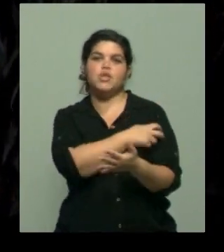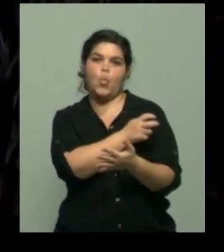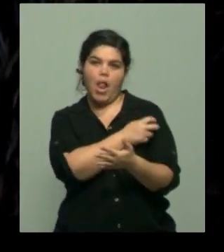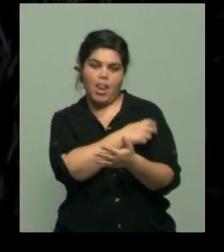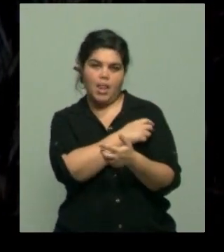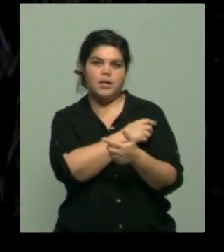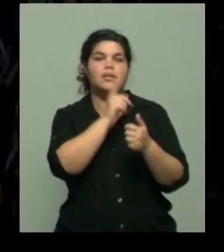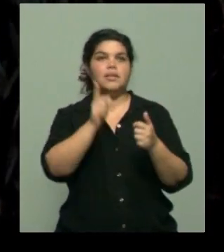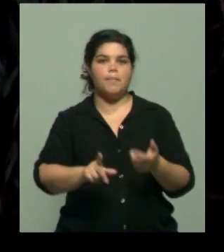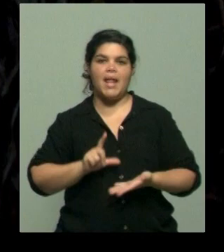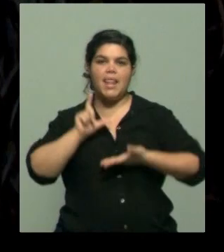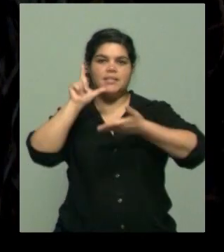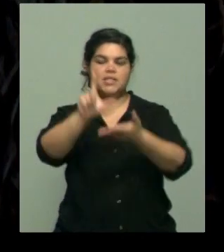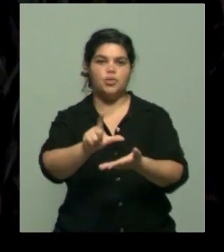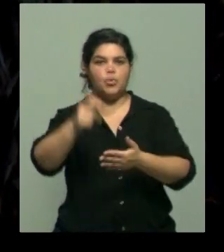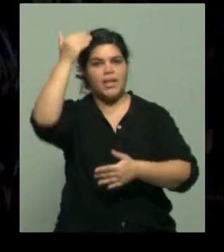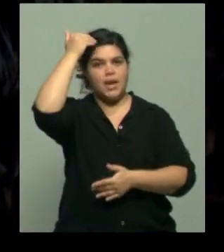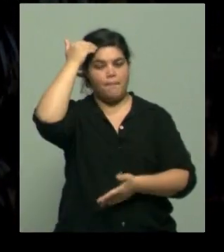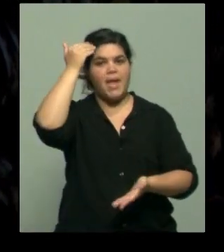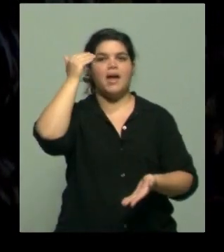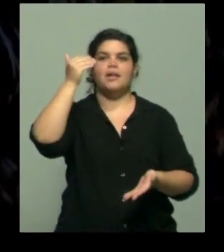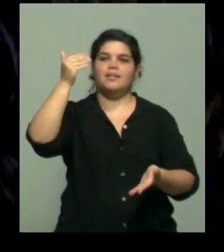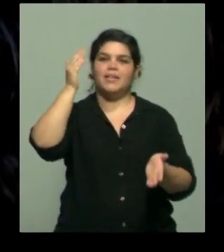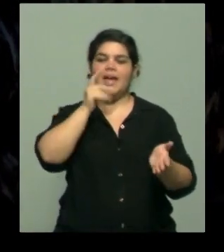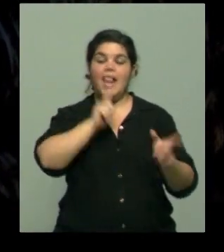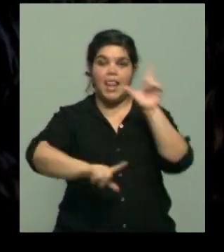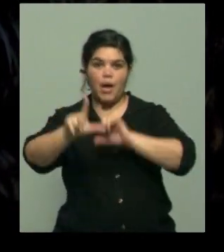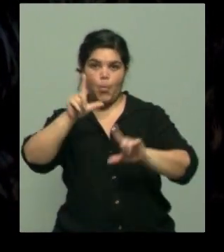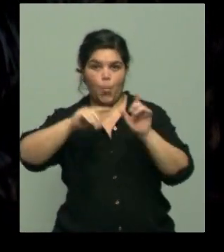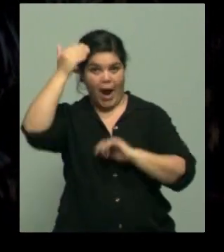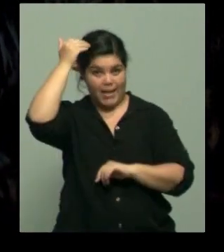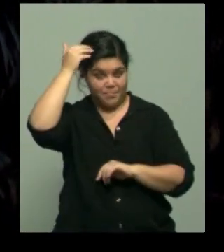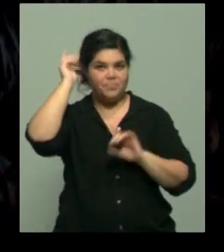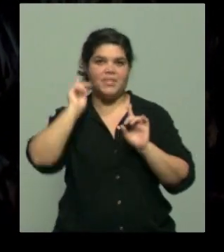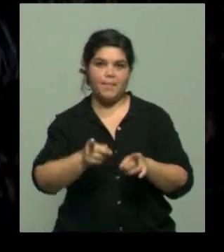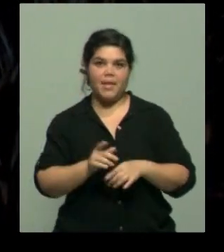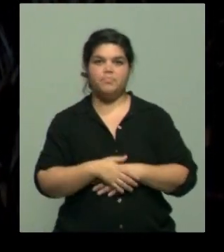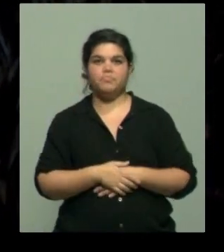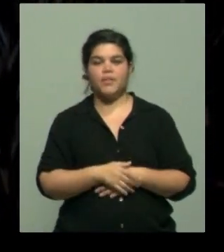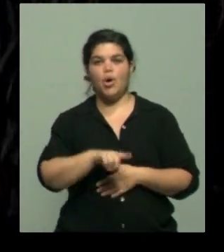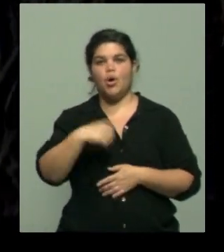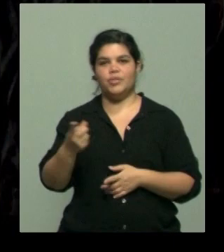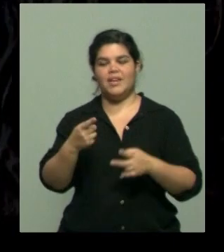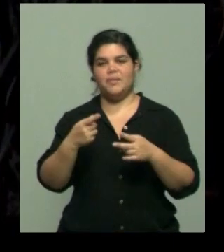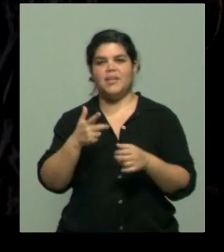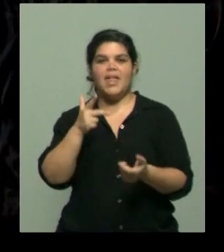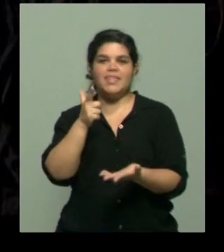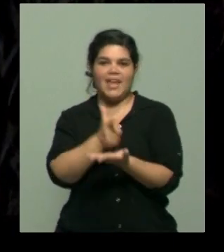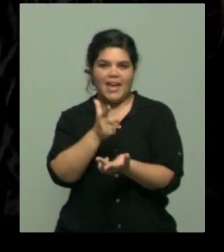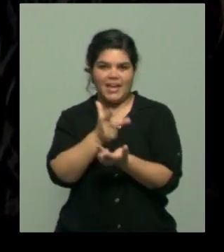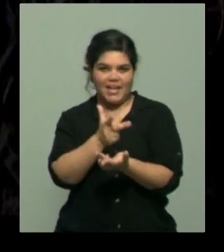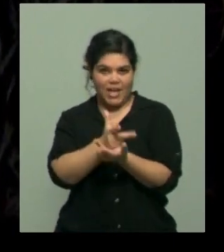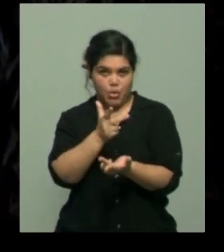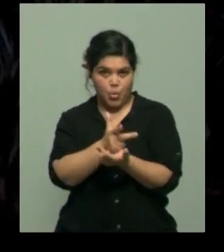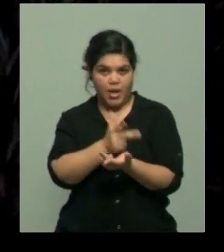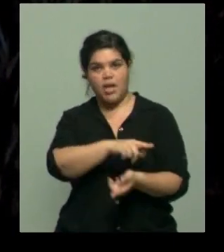visual, la licenciatura en terapia del lenguaje, el profesorado de informática, y tenemos 2 tecnicaturas, la tecnicatura en interpretación